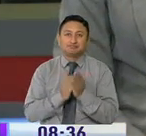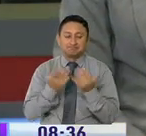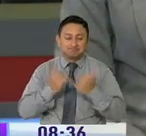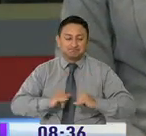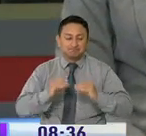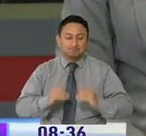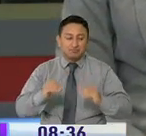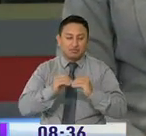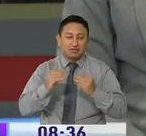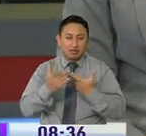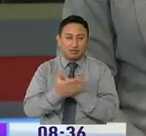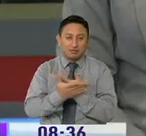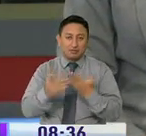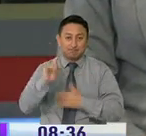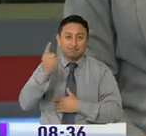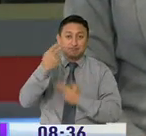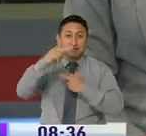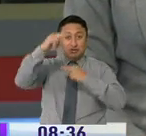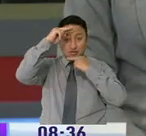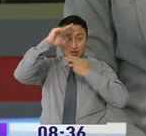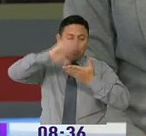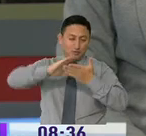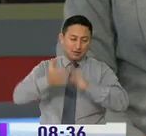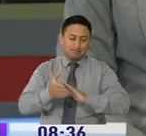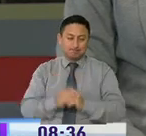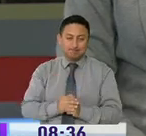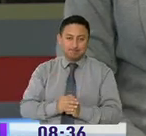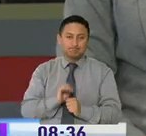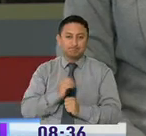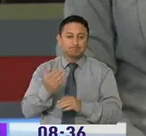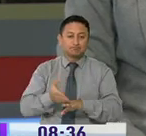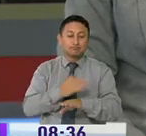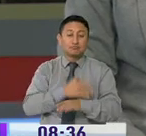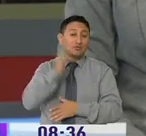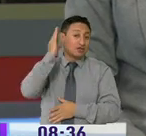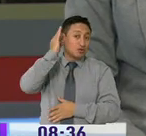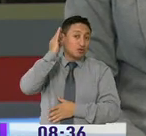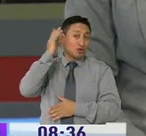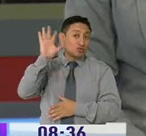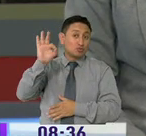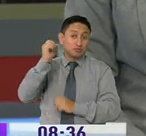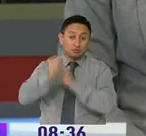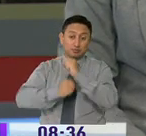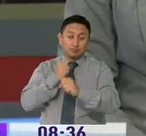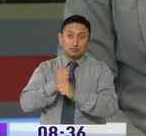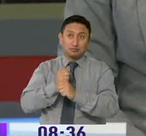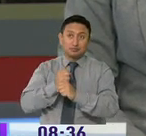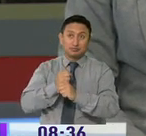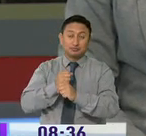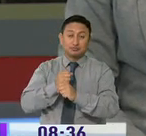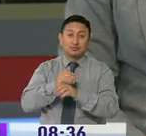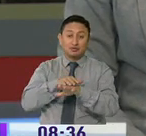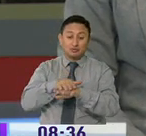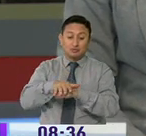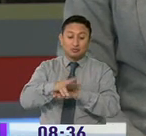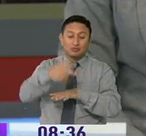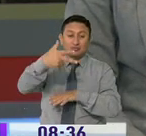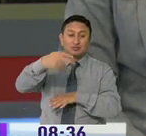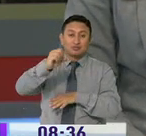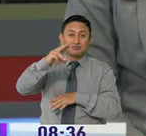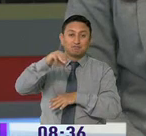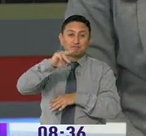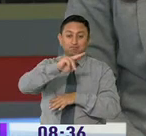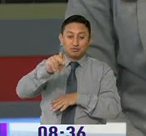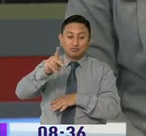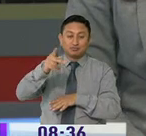Continuamos con más información en este, el primer noticiero de la comunidad. Les contamos que una niña de 9 años cayó al río Chambo en Chimborazo. Personal